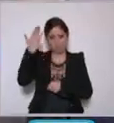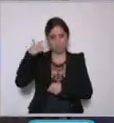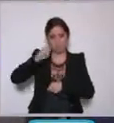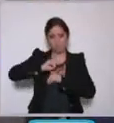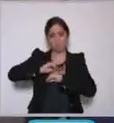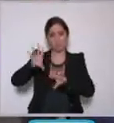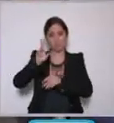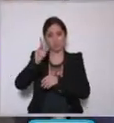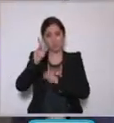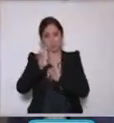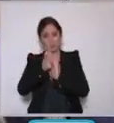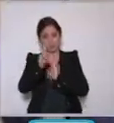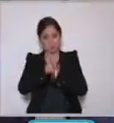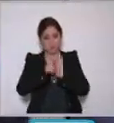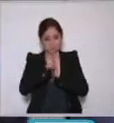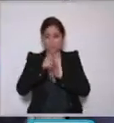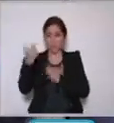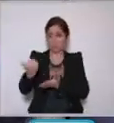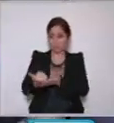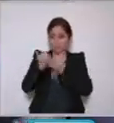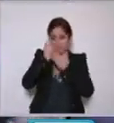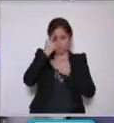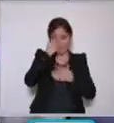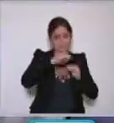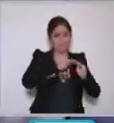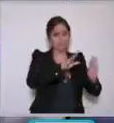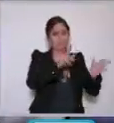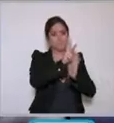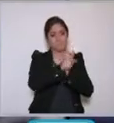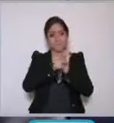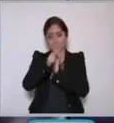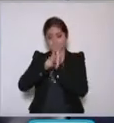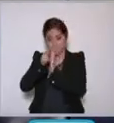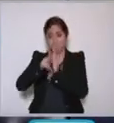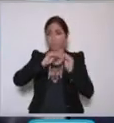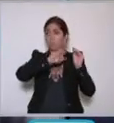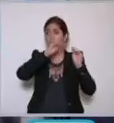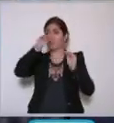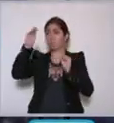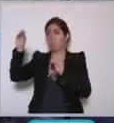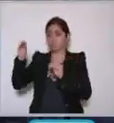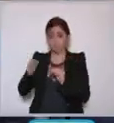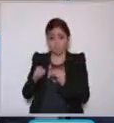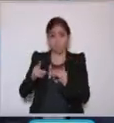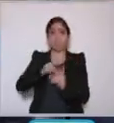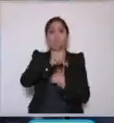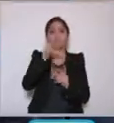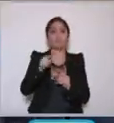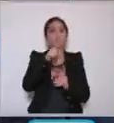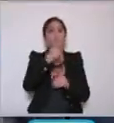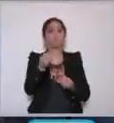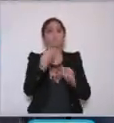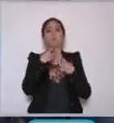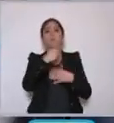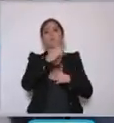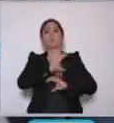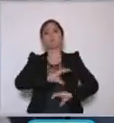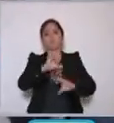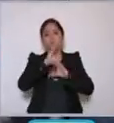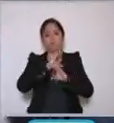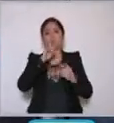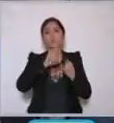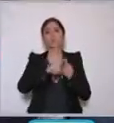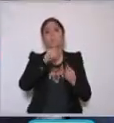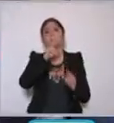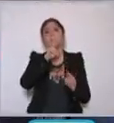de videos que además les dirige los videos, entonces les dan una muy buena promoción por ese lado. Les debemos canciones muy importantes